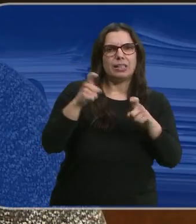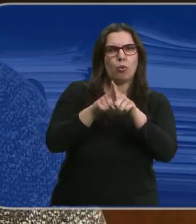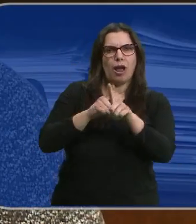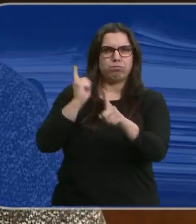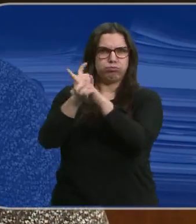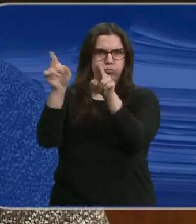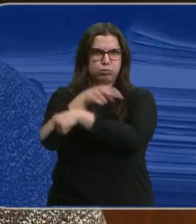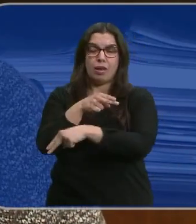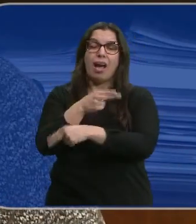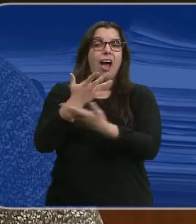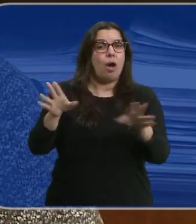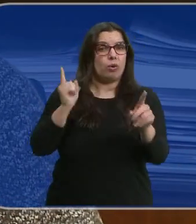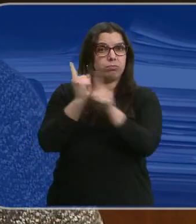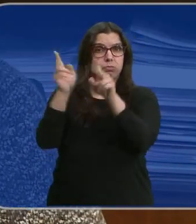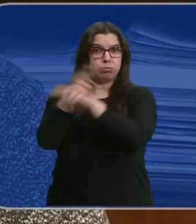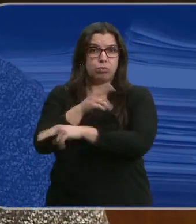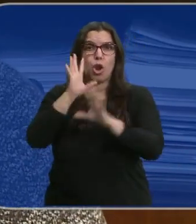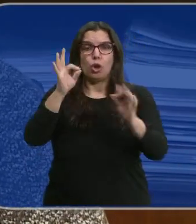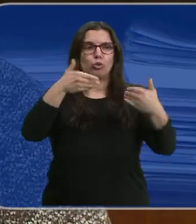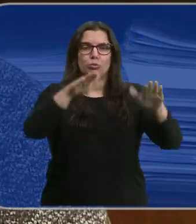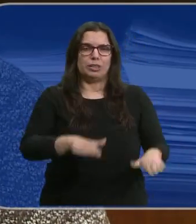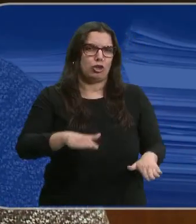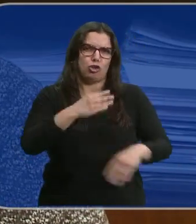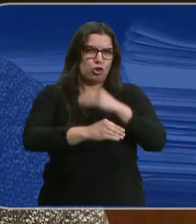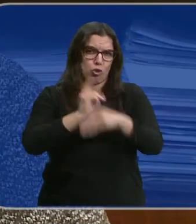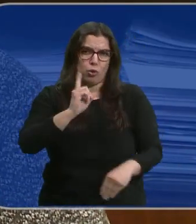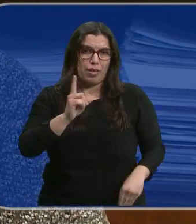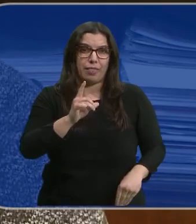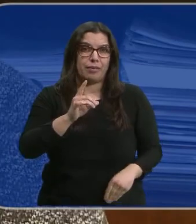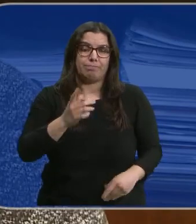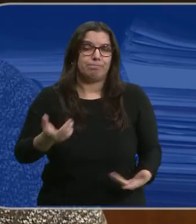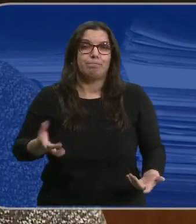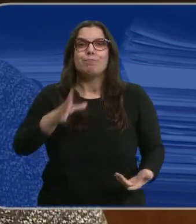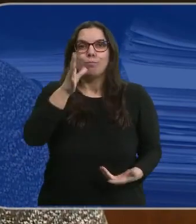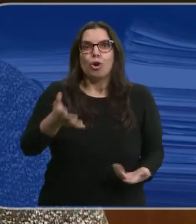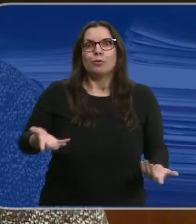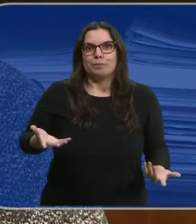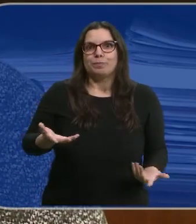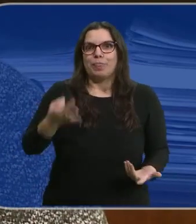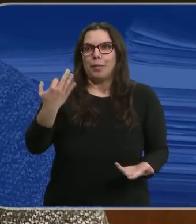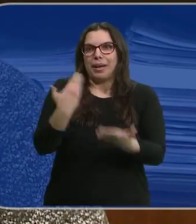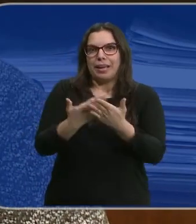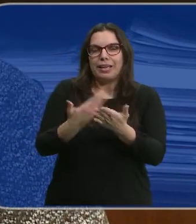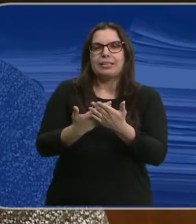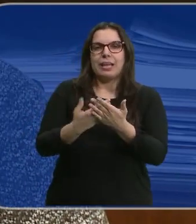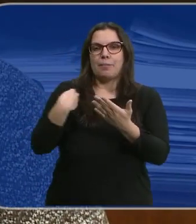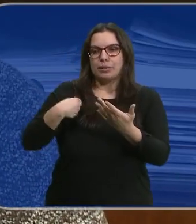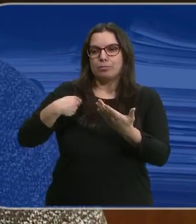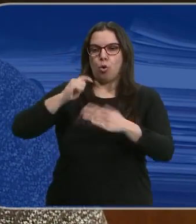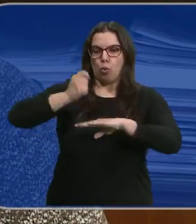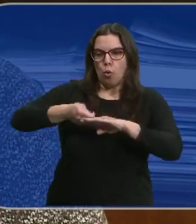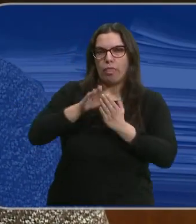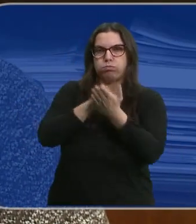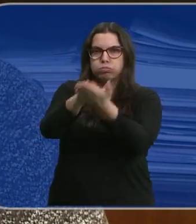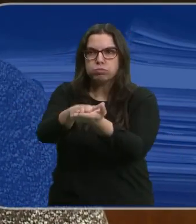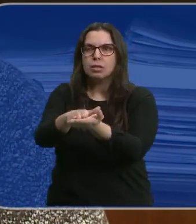lo impugne, no va a conseguir de forma razonable una suspensión de los efectos de esa declaración, porque claro, tienen que acreditar ante un órgano judicial que